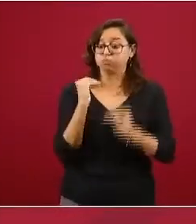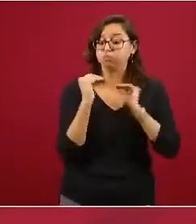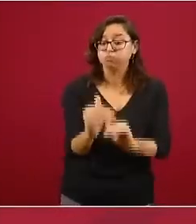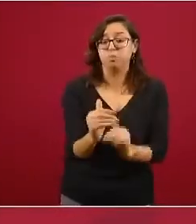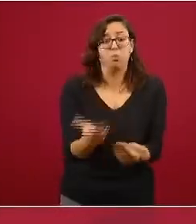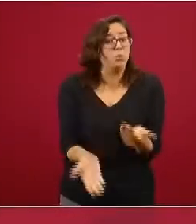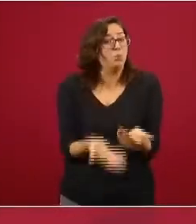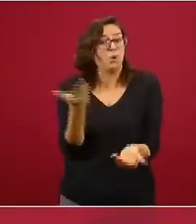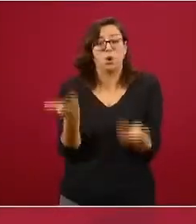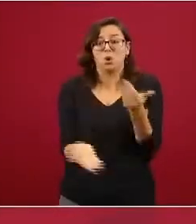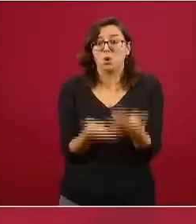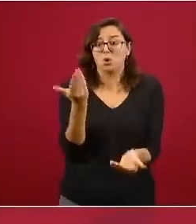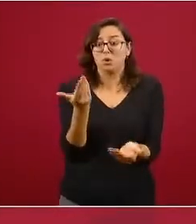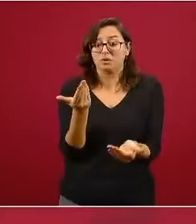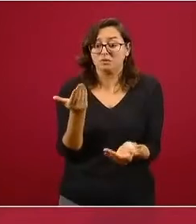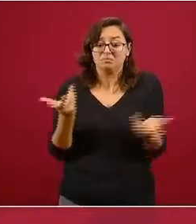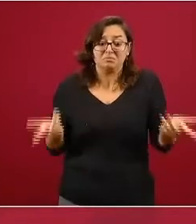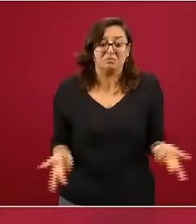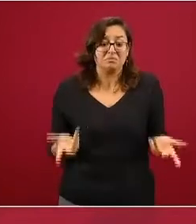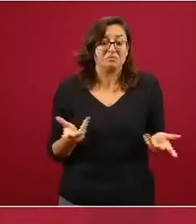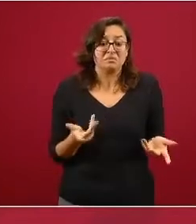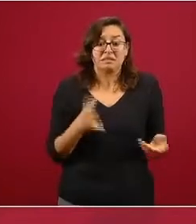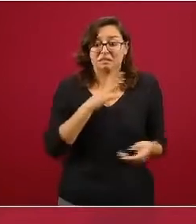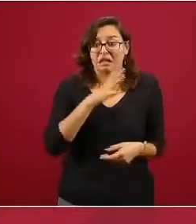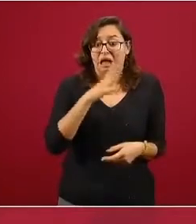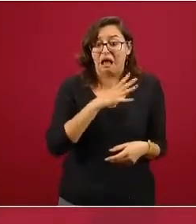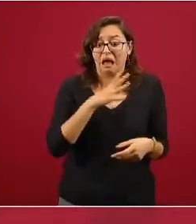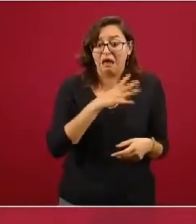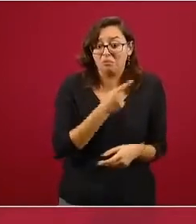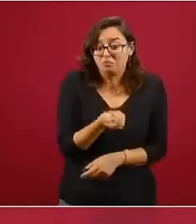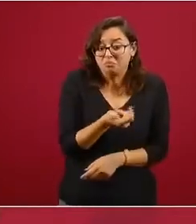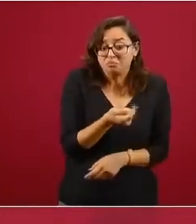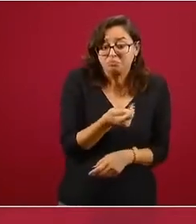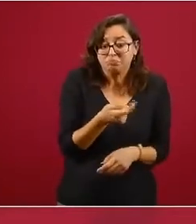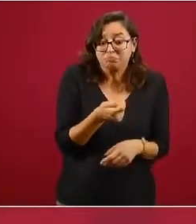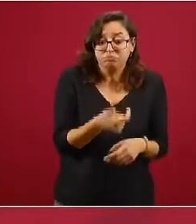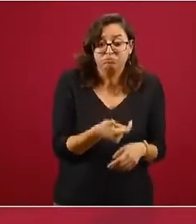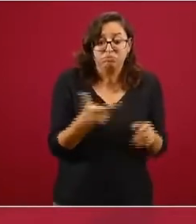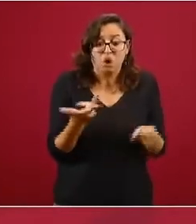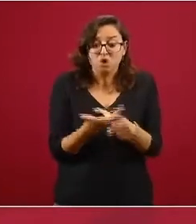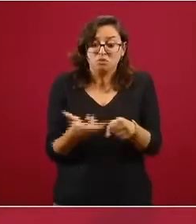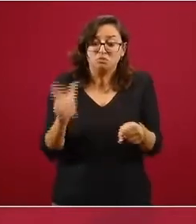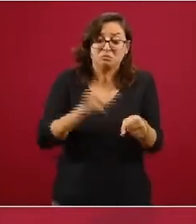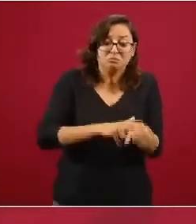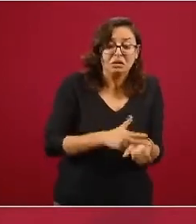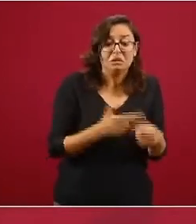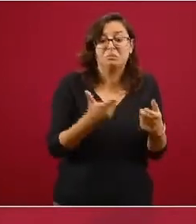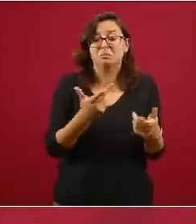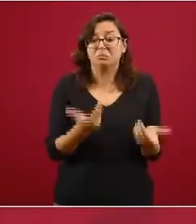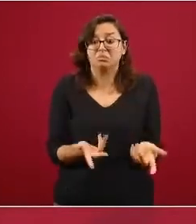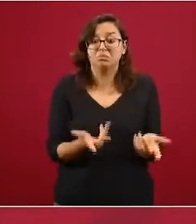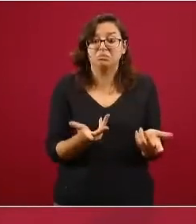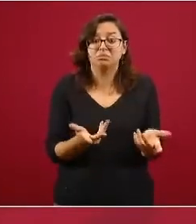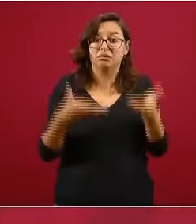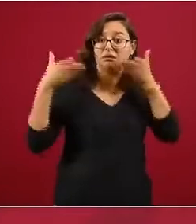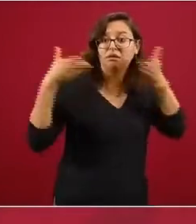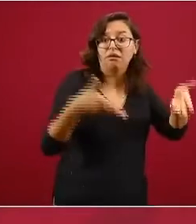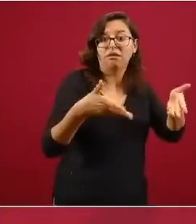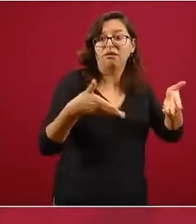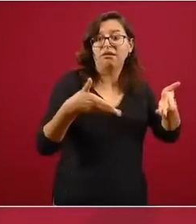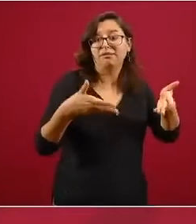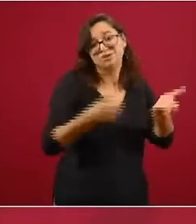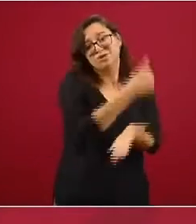desigual. Lo poco que se desarrolló, que de por sí era insuficiente, se desarrolló en zonas